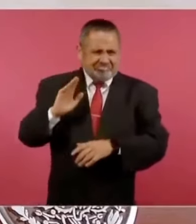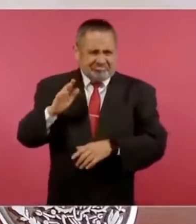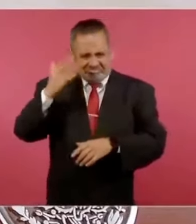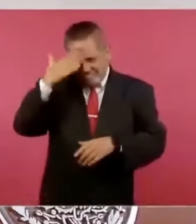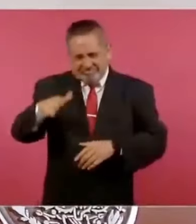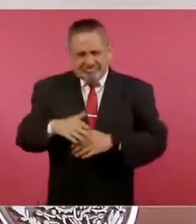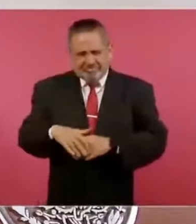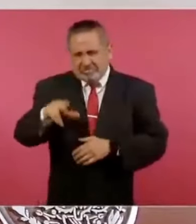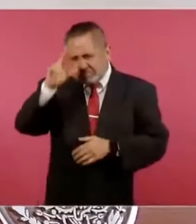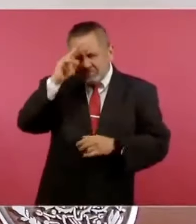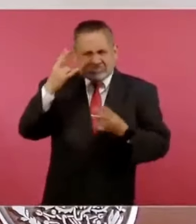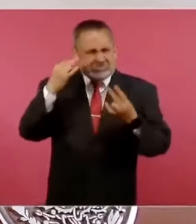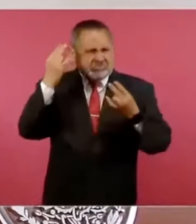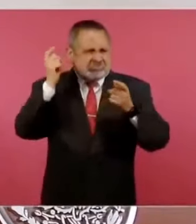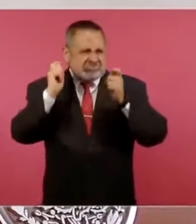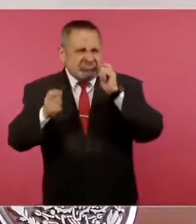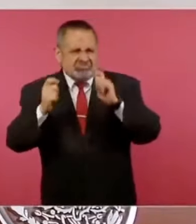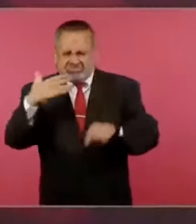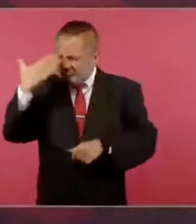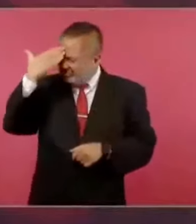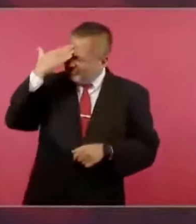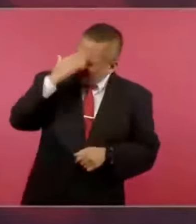más lúcidos que nosotros,